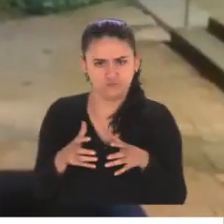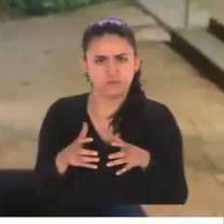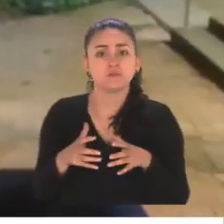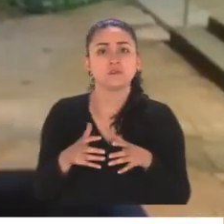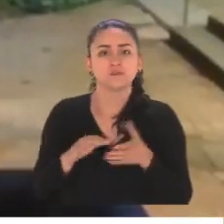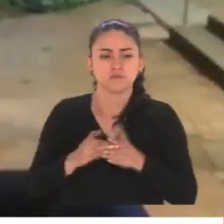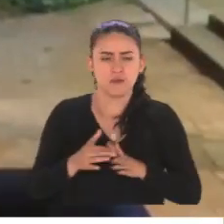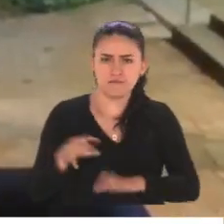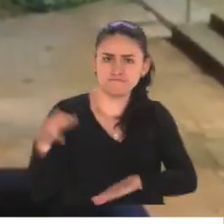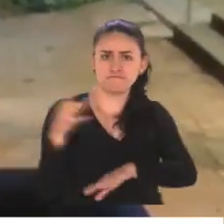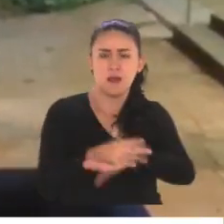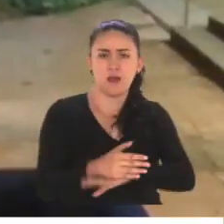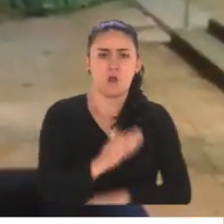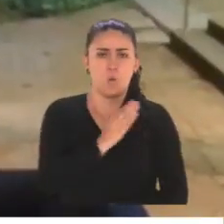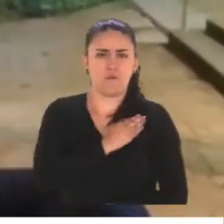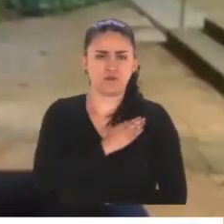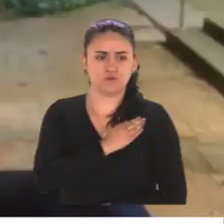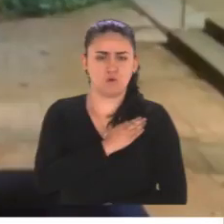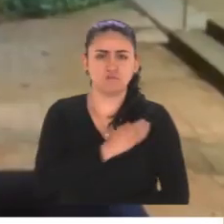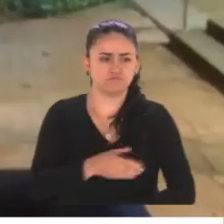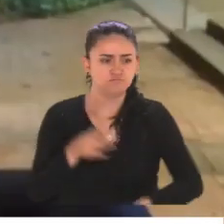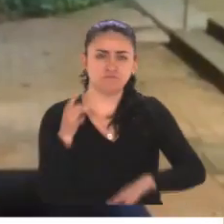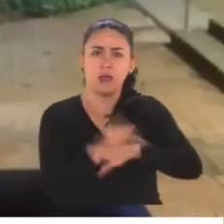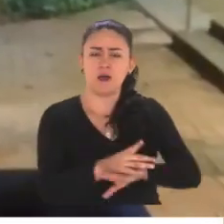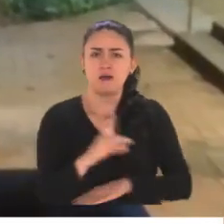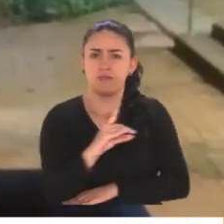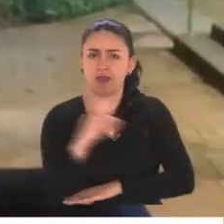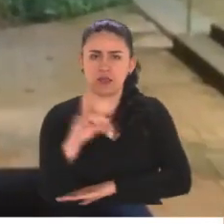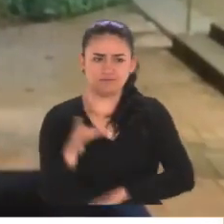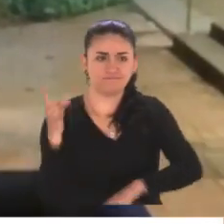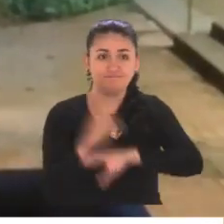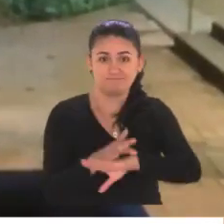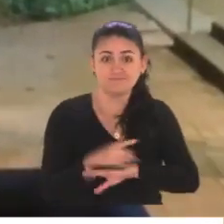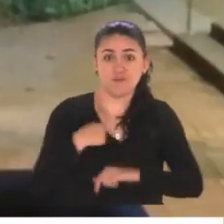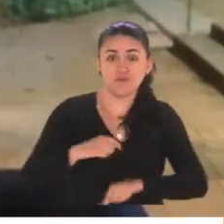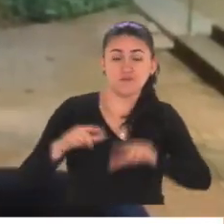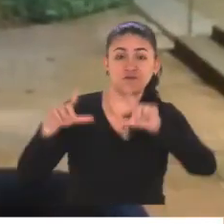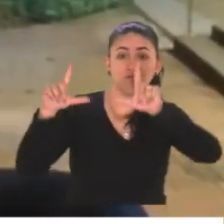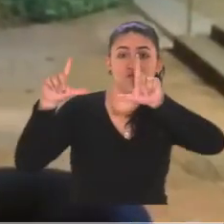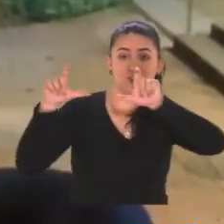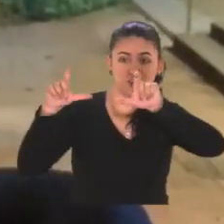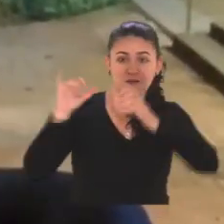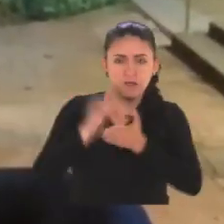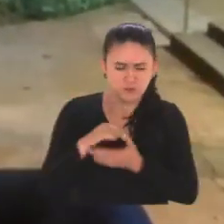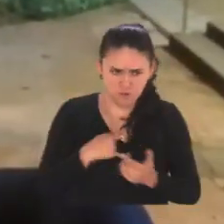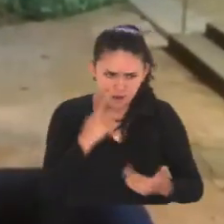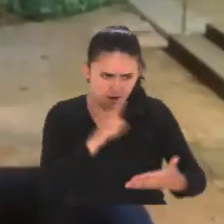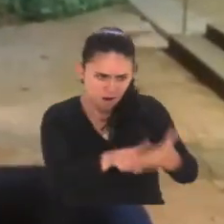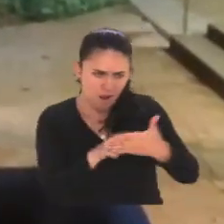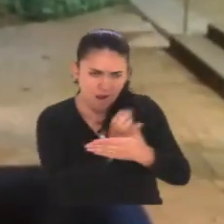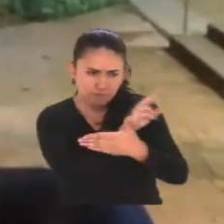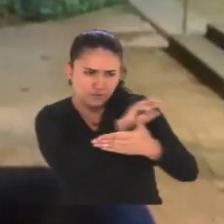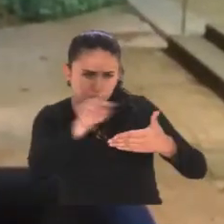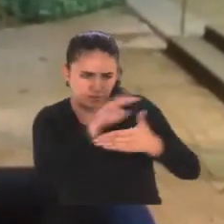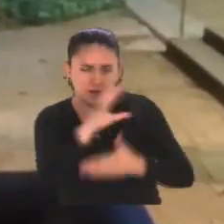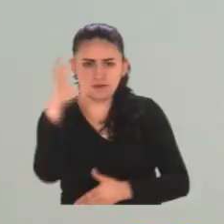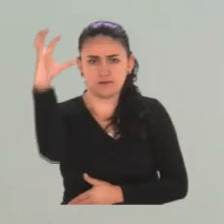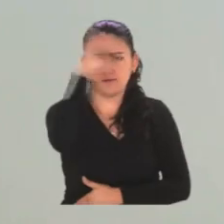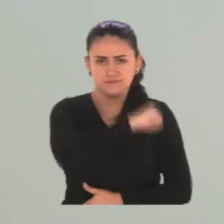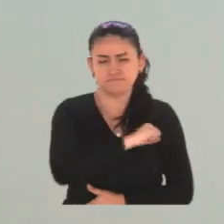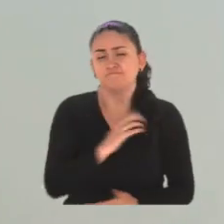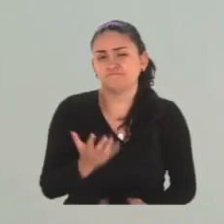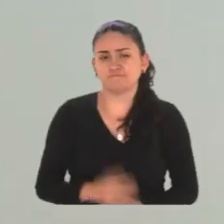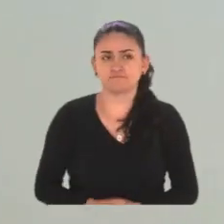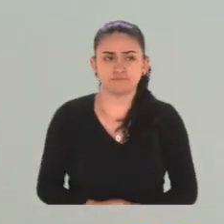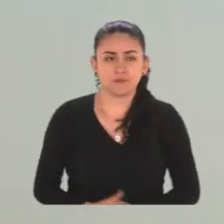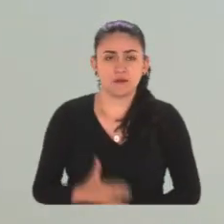al uribismo, a la derecha, de acuerdo con esta fotografía de esta encuesta revelada por RCN. Para